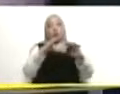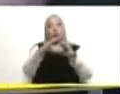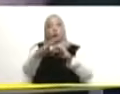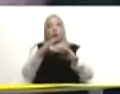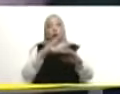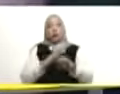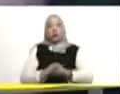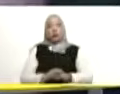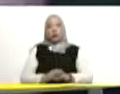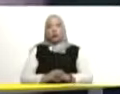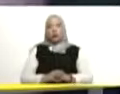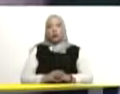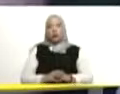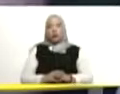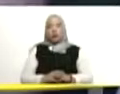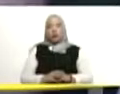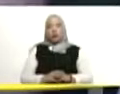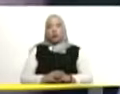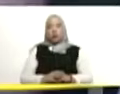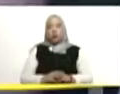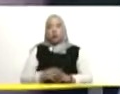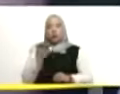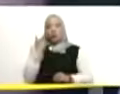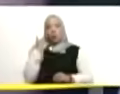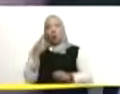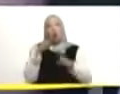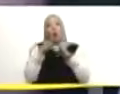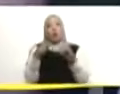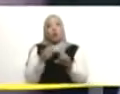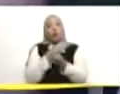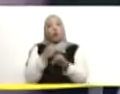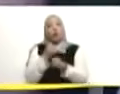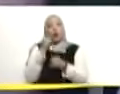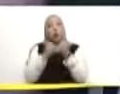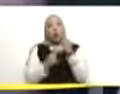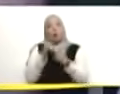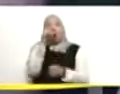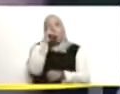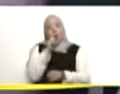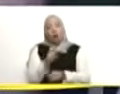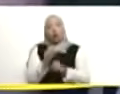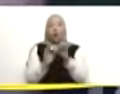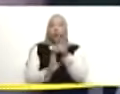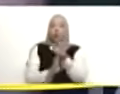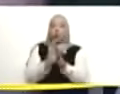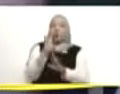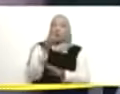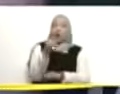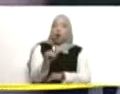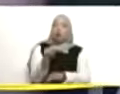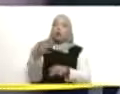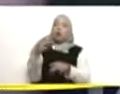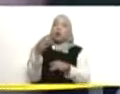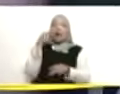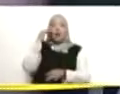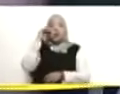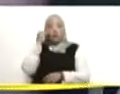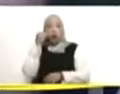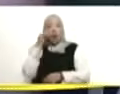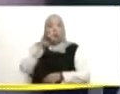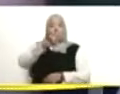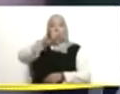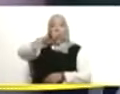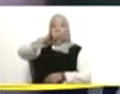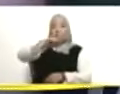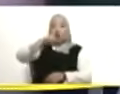Sí, presidente. Bueno, hemos evidenciado todos estos últimos años el crecimiento que han tenido las redes sociales y el uso de las